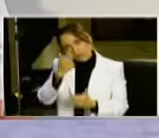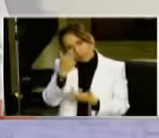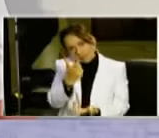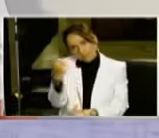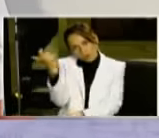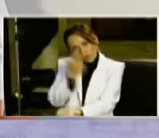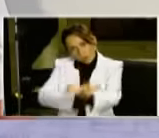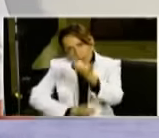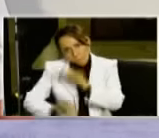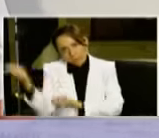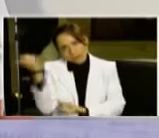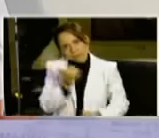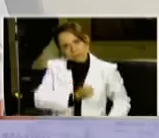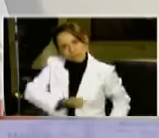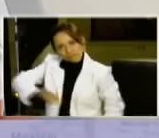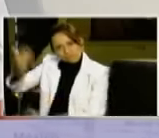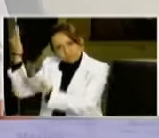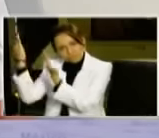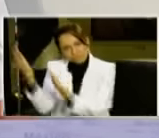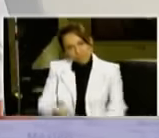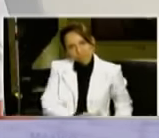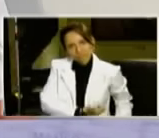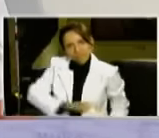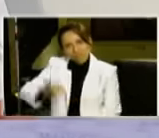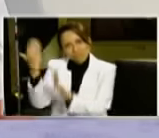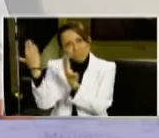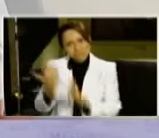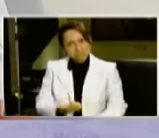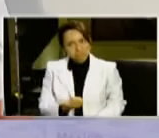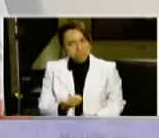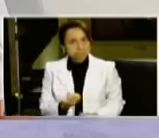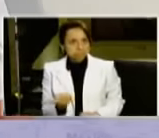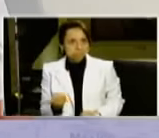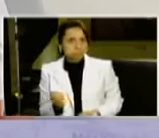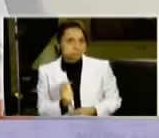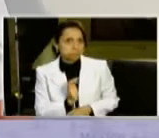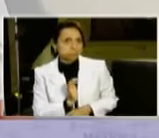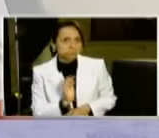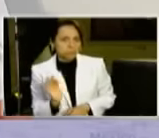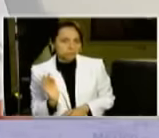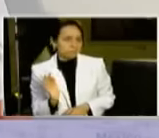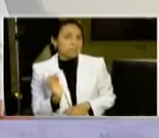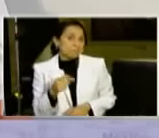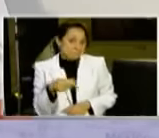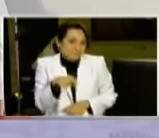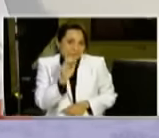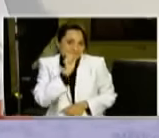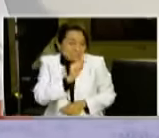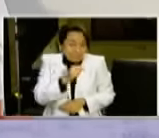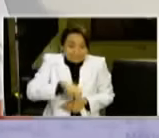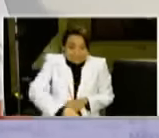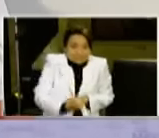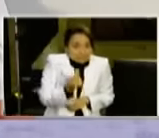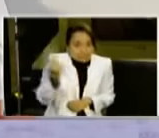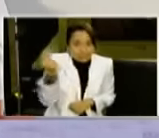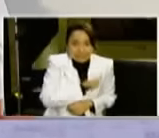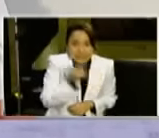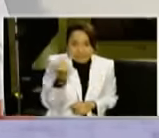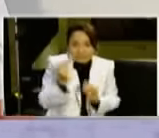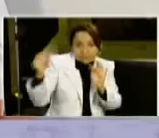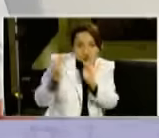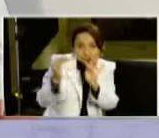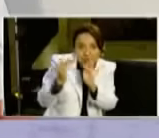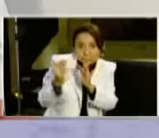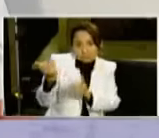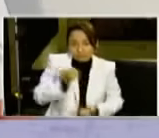es indispensable para que puedan crecer en un contexto global de comercio libre, flujo de inversiones y formación